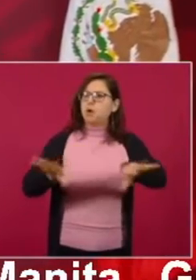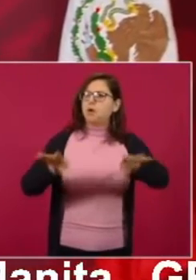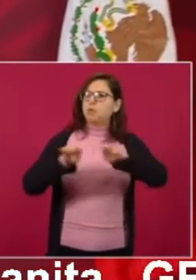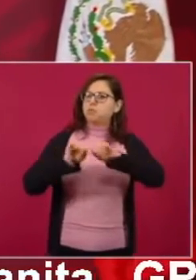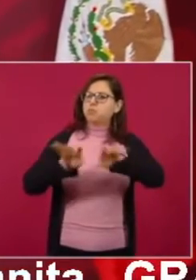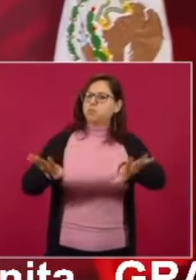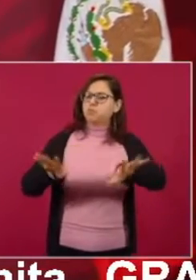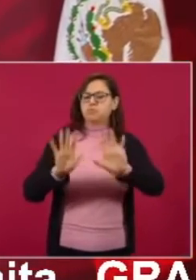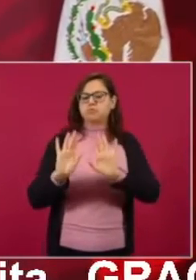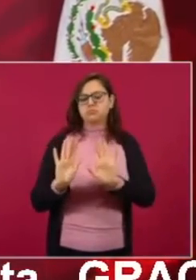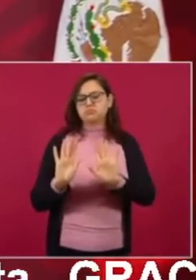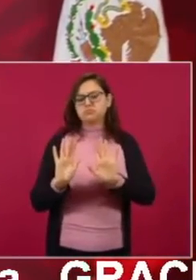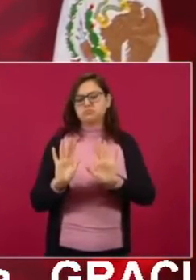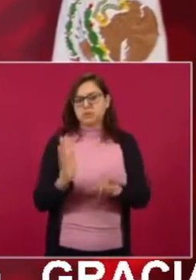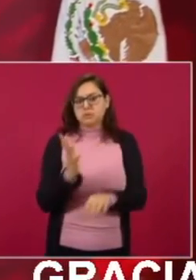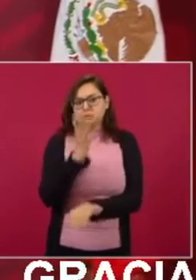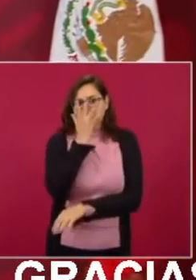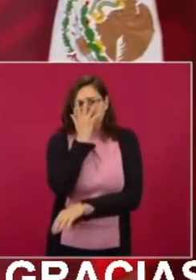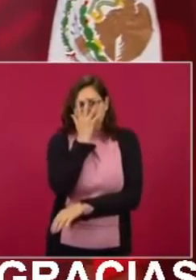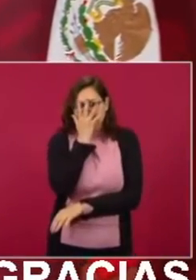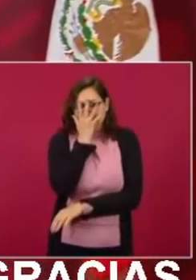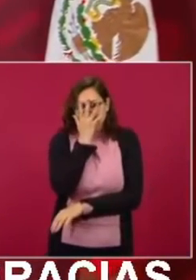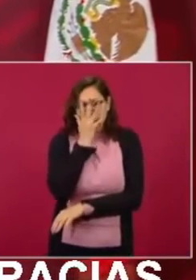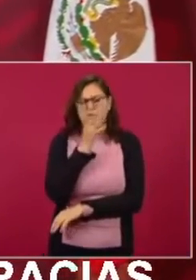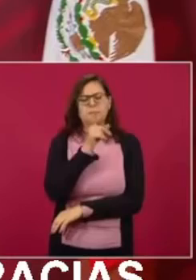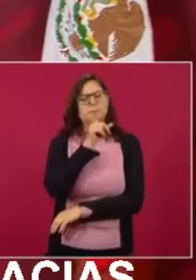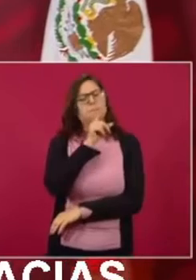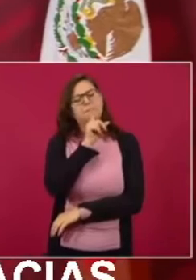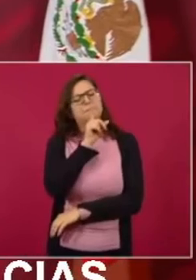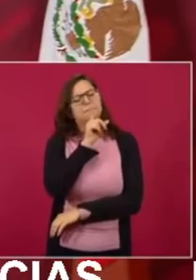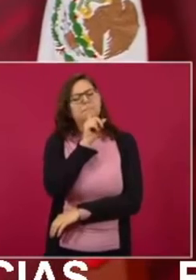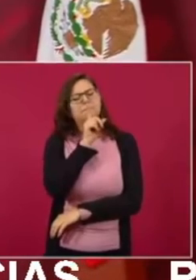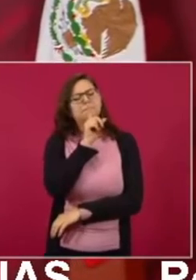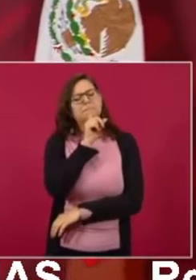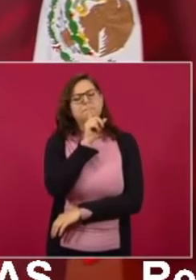y que no nos dé pena que no nos dé vergüenza